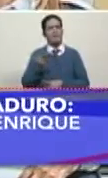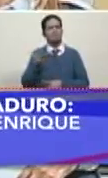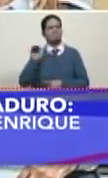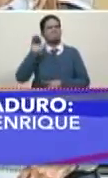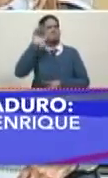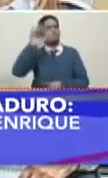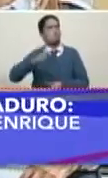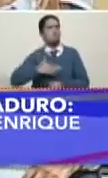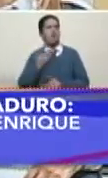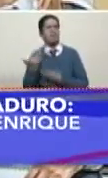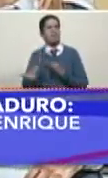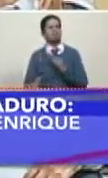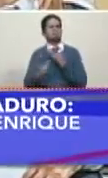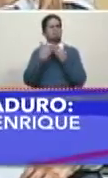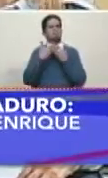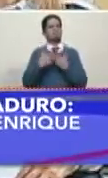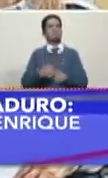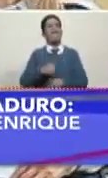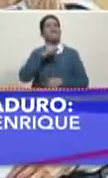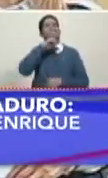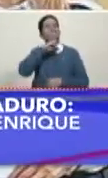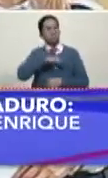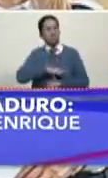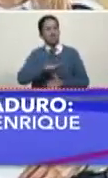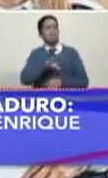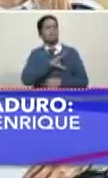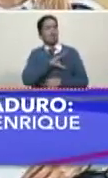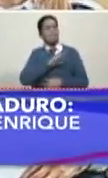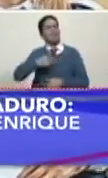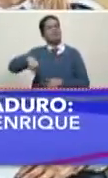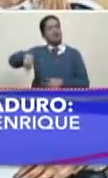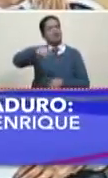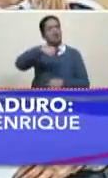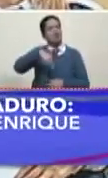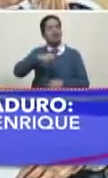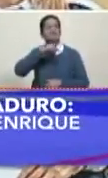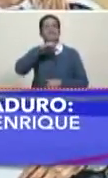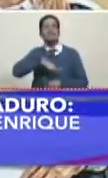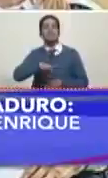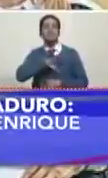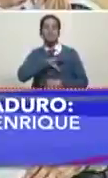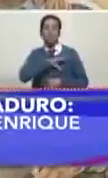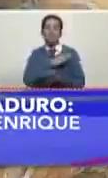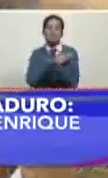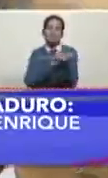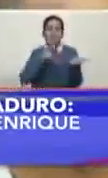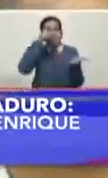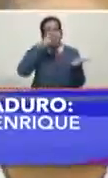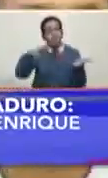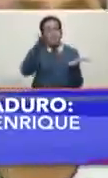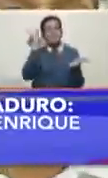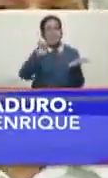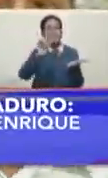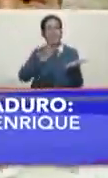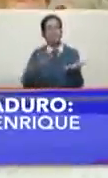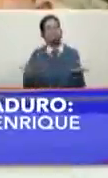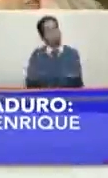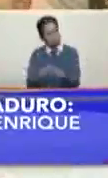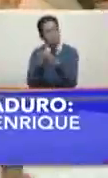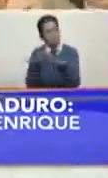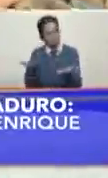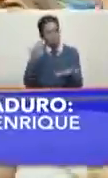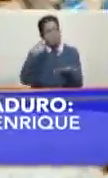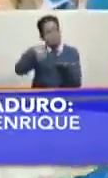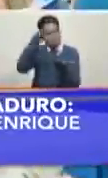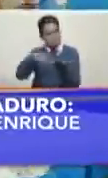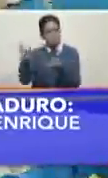con nosotros. La historia nos pertenece. La historia le pertenece al pueblo de Venezuela. Vamos todos a firmar. Los